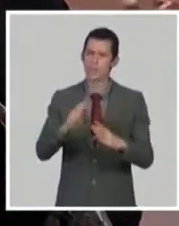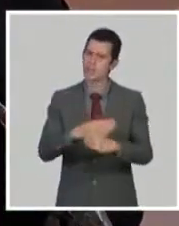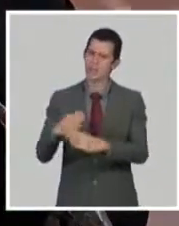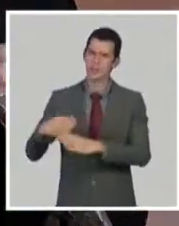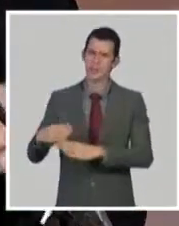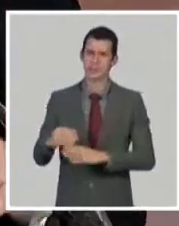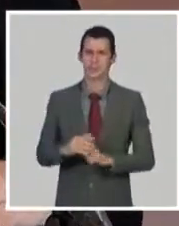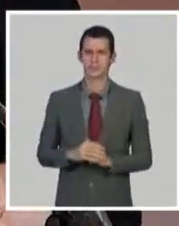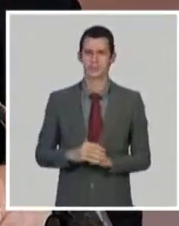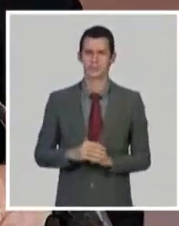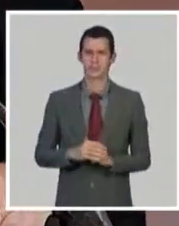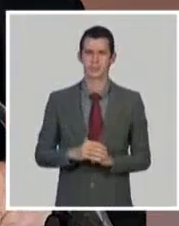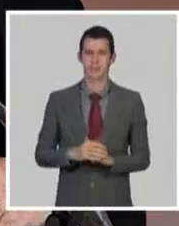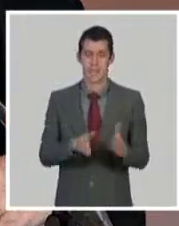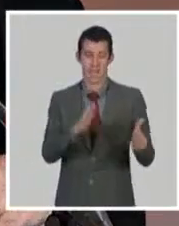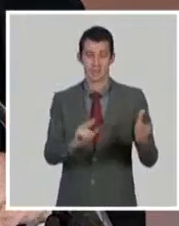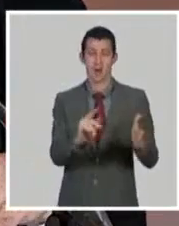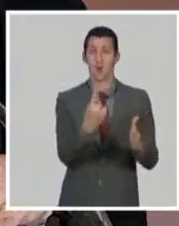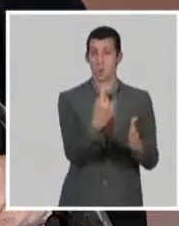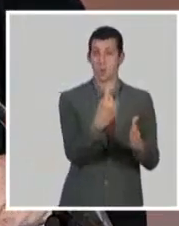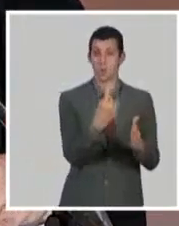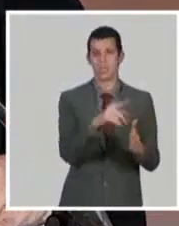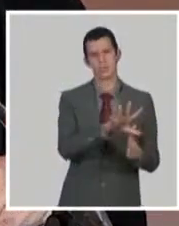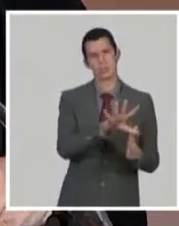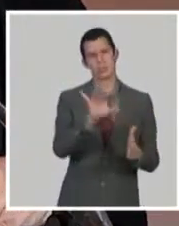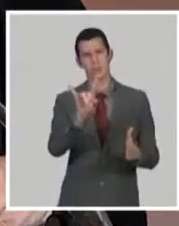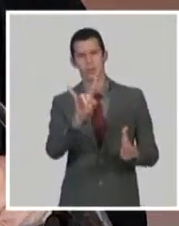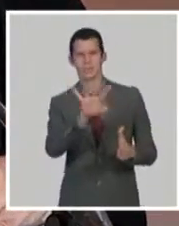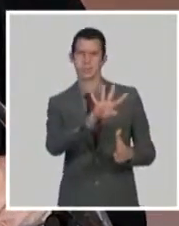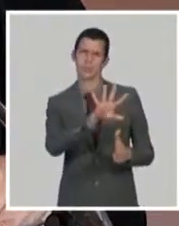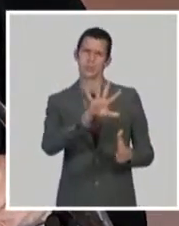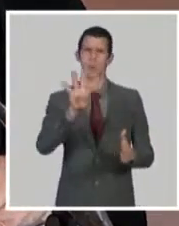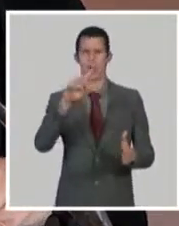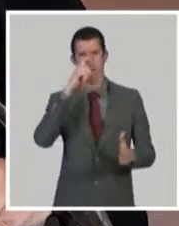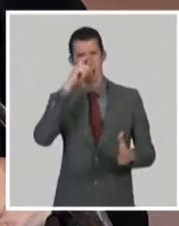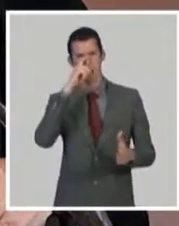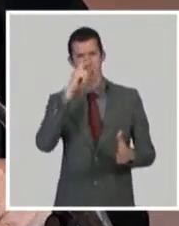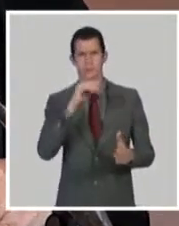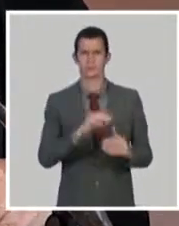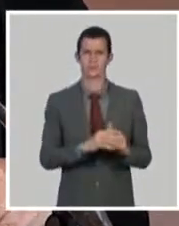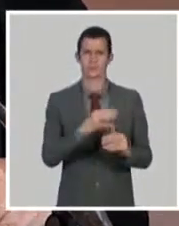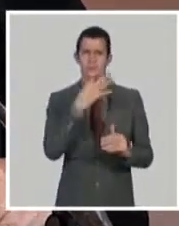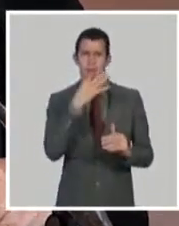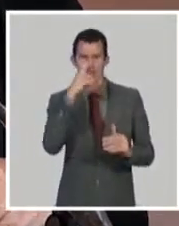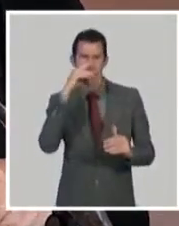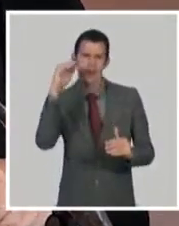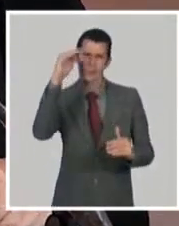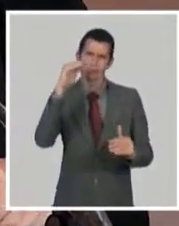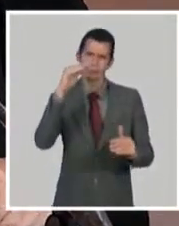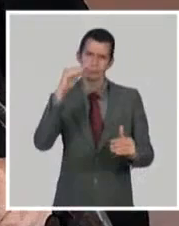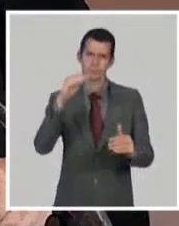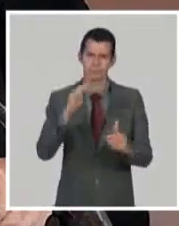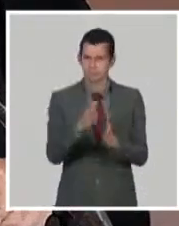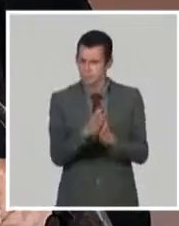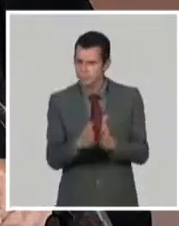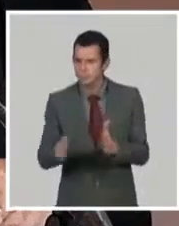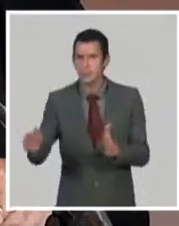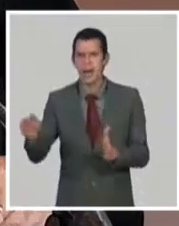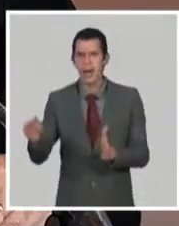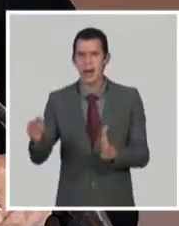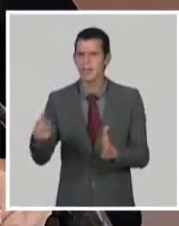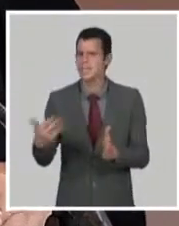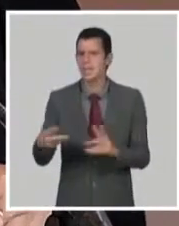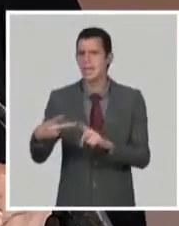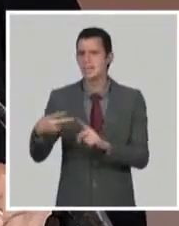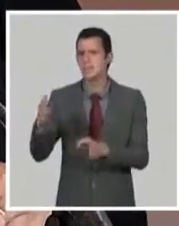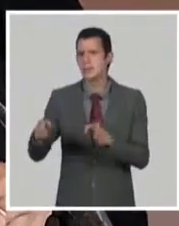comprendidas entre 19 y 54 años y ahora sí estamos inmunizando individuos hasta 80 grados. Entonces, hasta 80